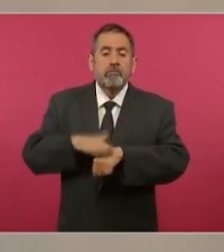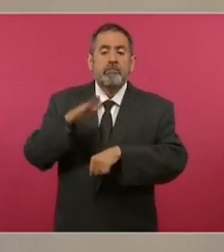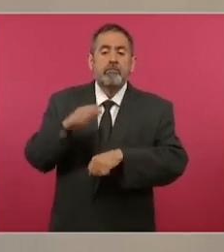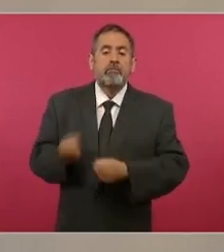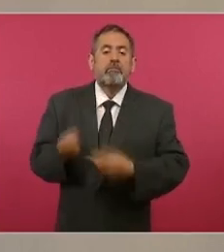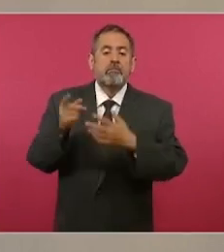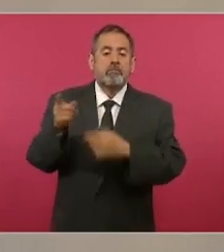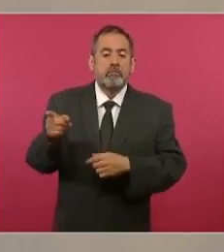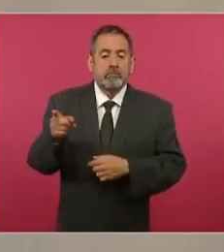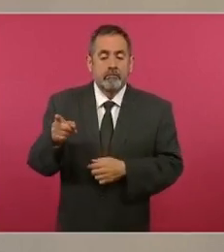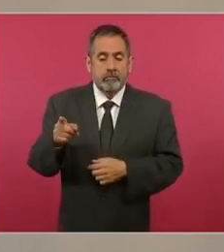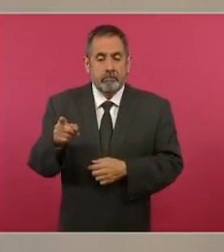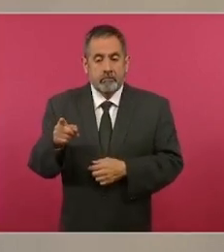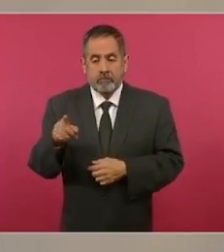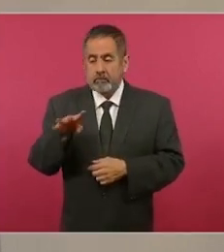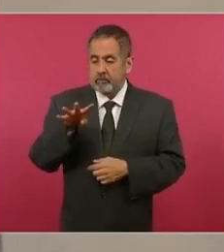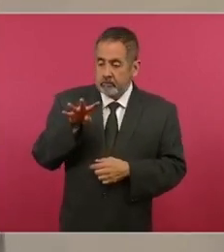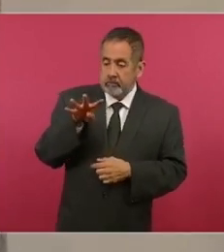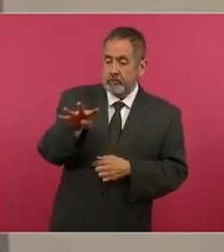de